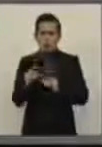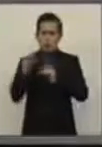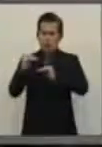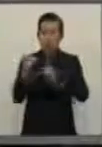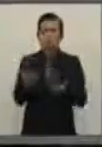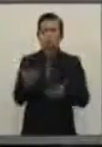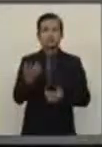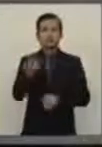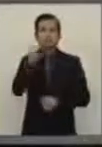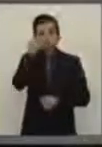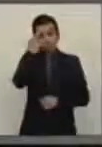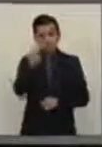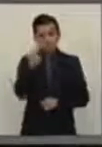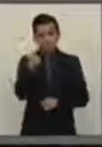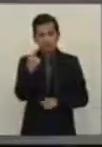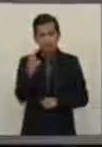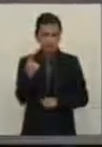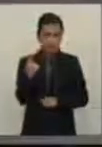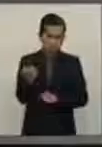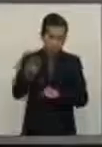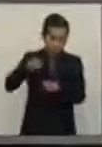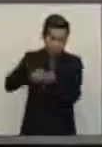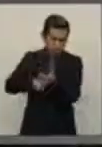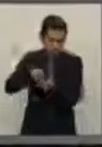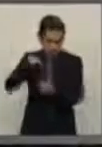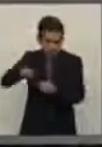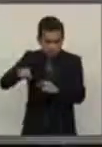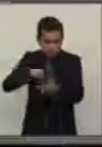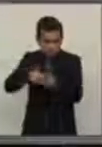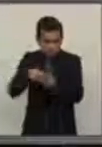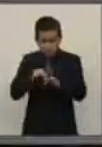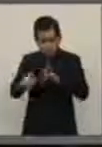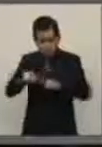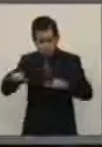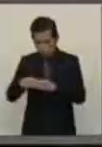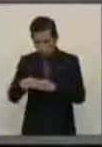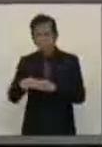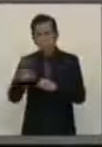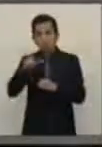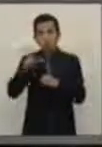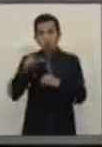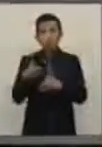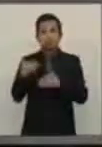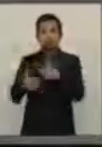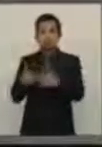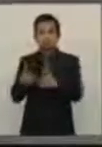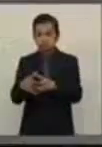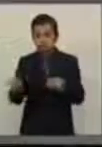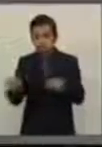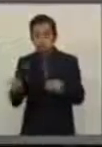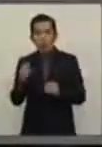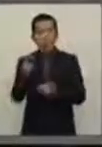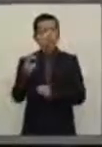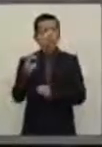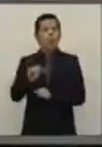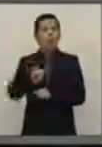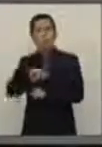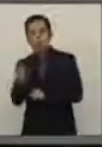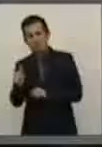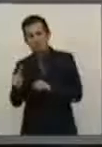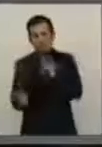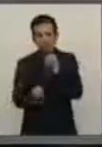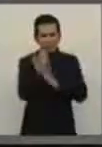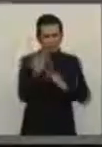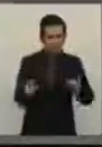ya sea en la propia junta hasta su extinción o bien en el organismo